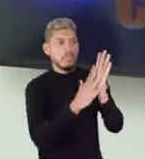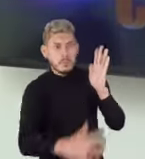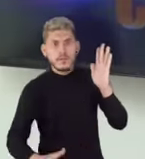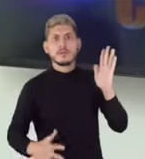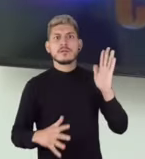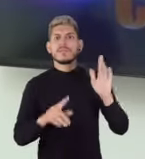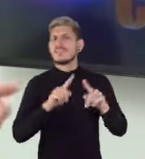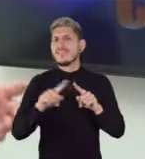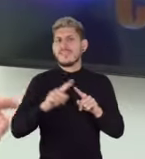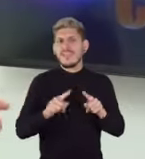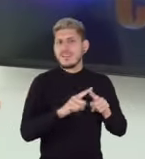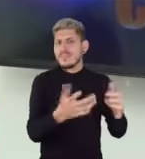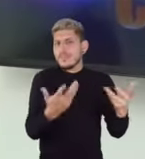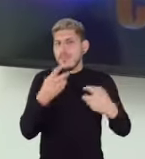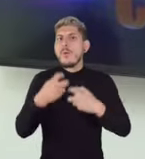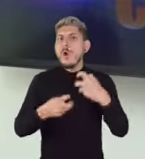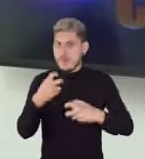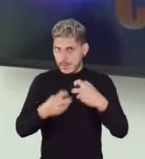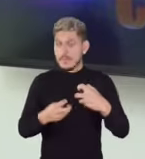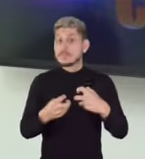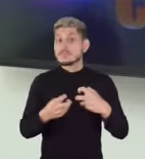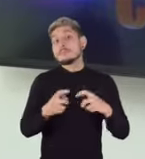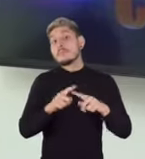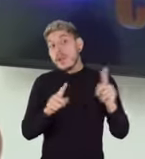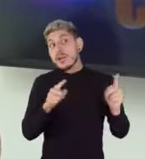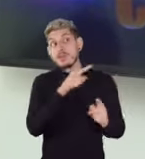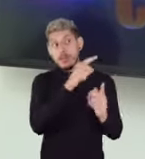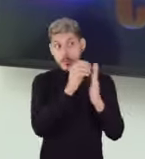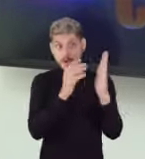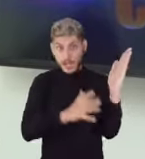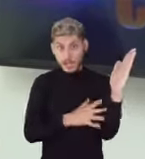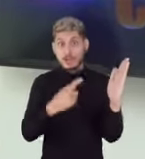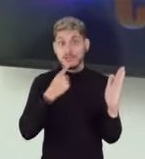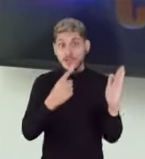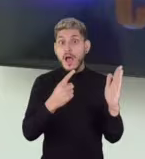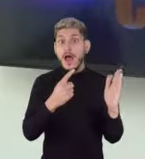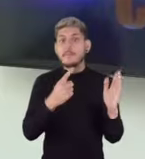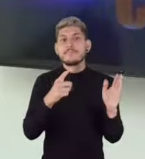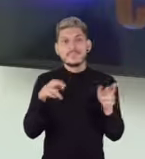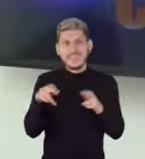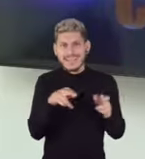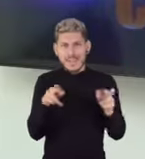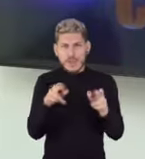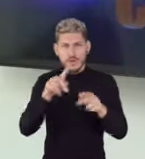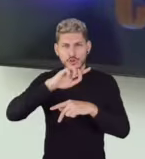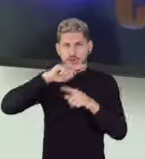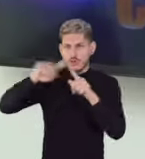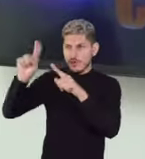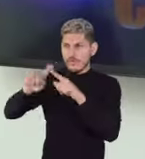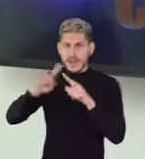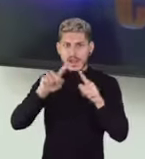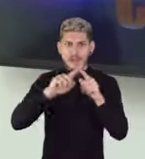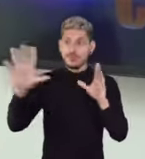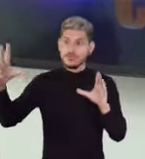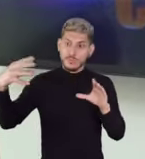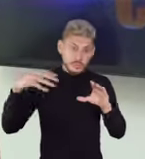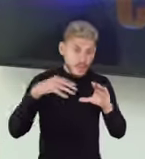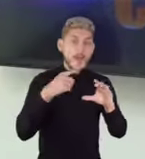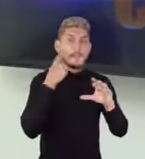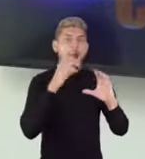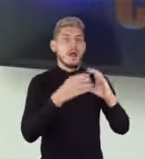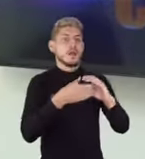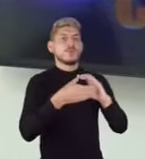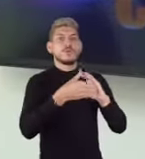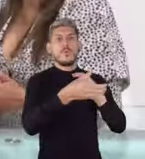los interceptores, en resumen, van a recopilar todo el agua que tenemos en las quebradas y van a llevar al famoso proyecto